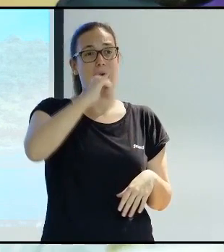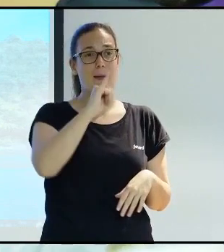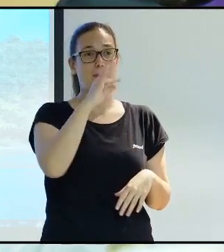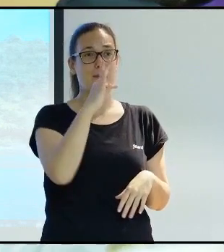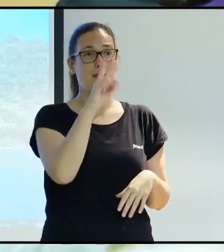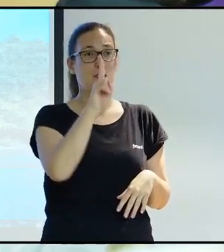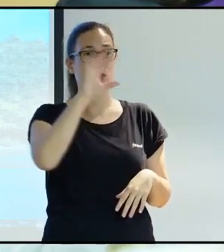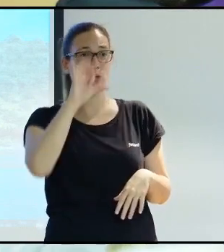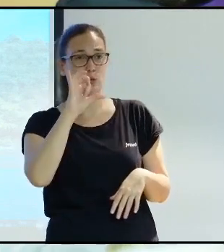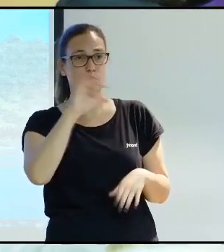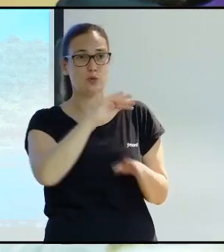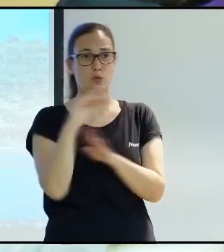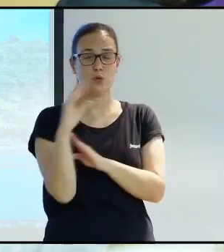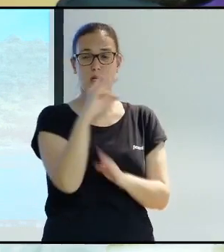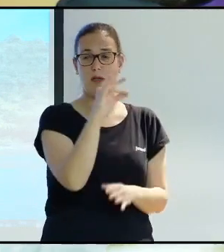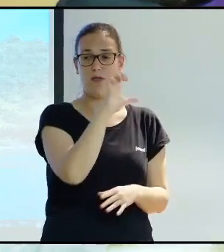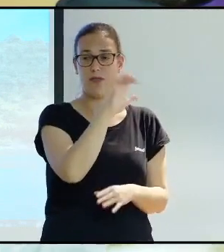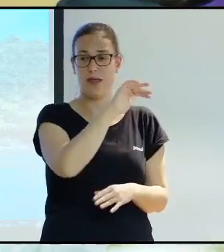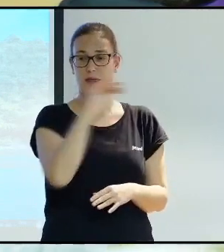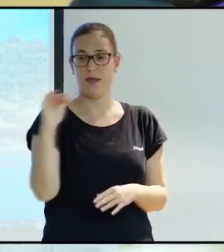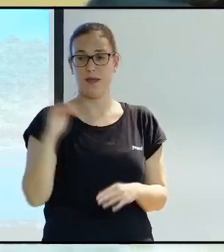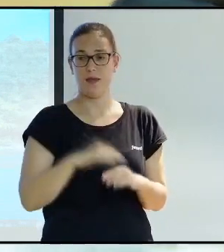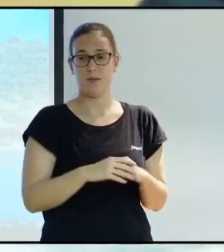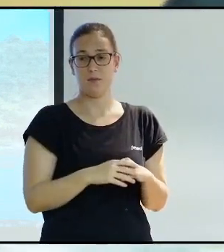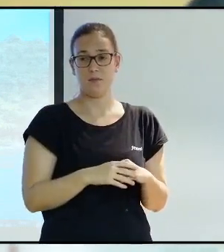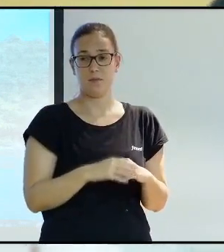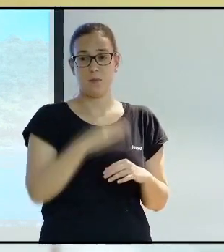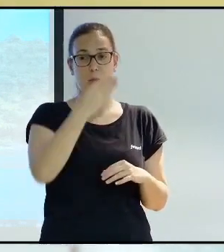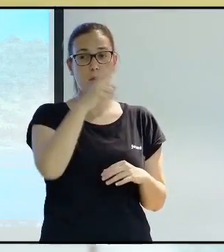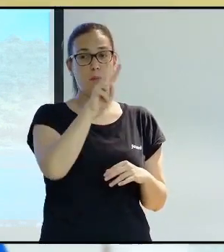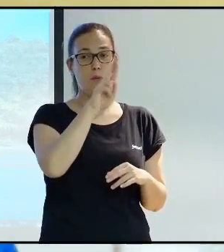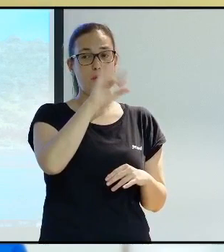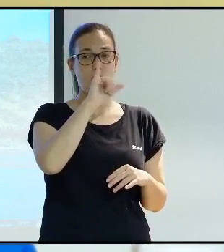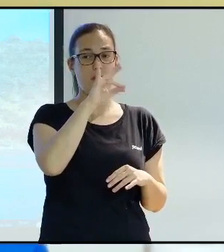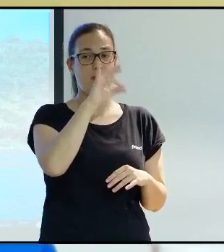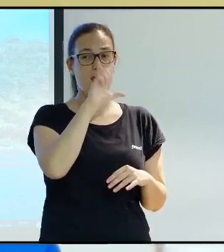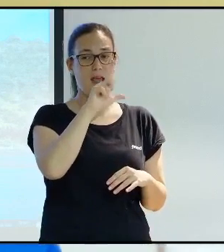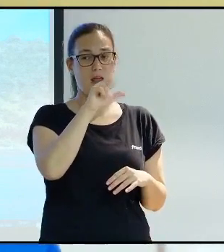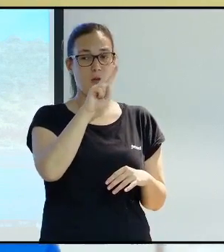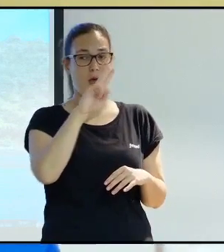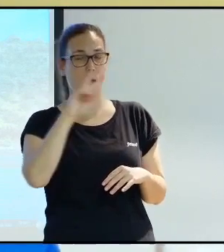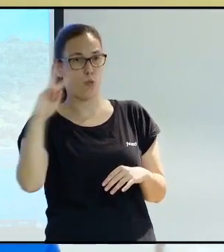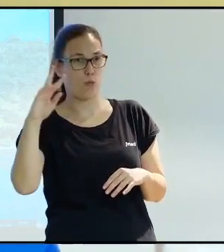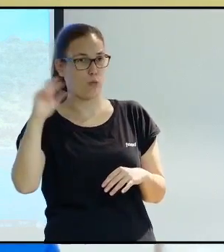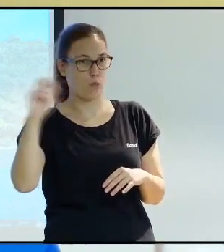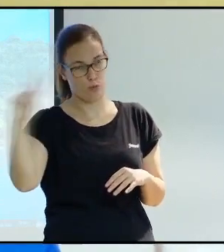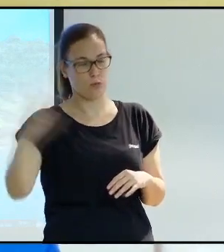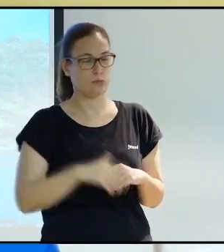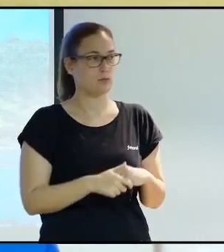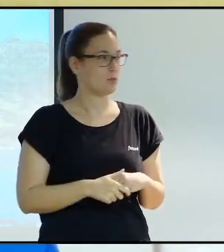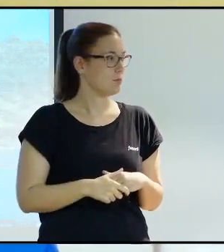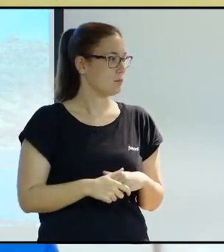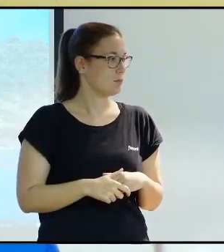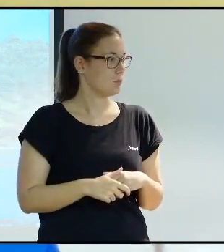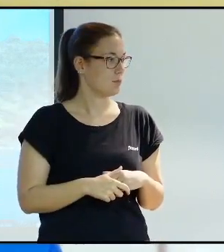No sé si a alguien le suena esto. La idea es, a ver si lo digo corto, y con esto